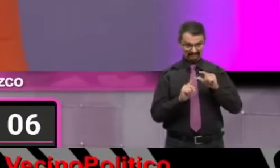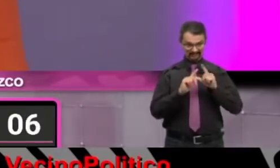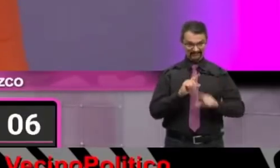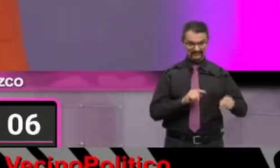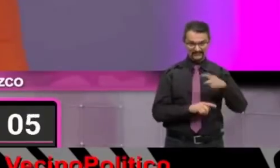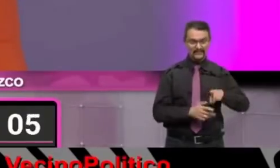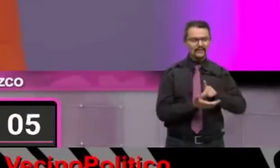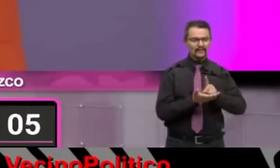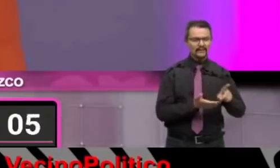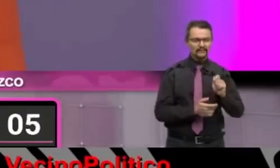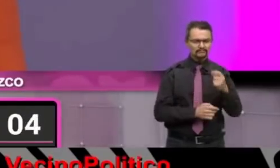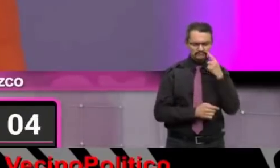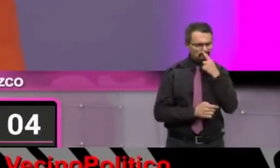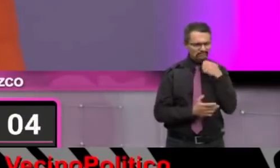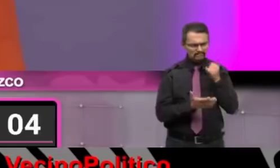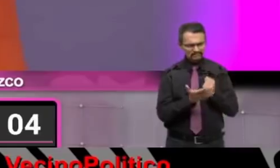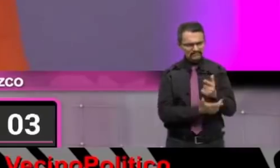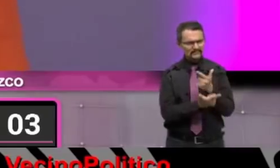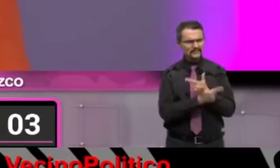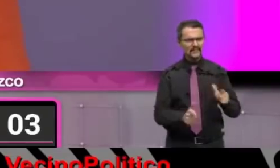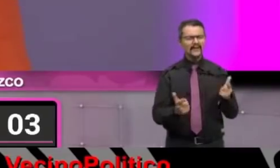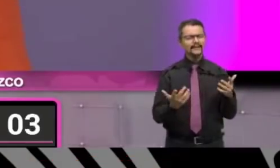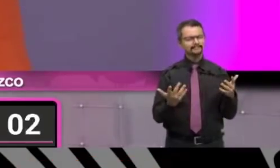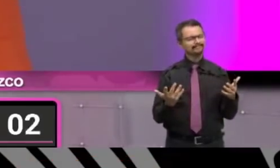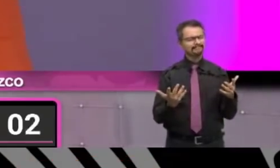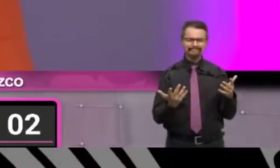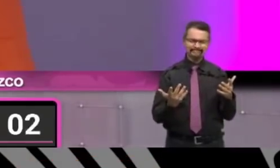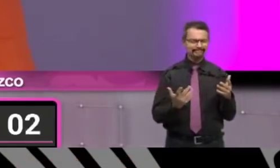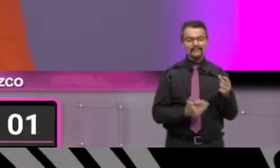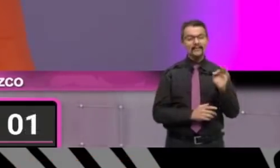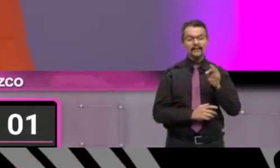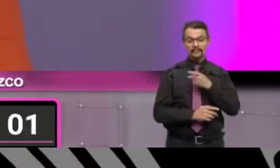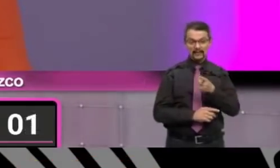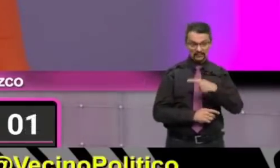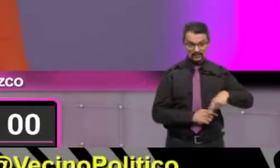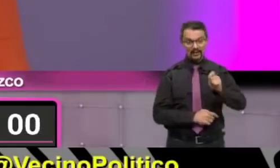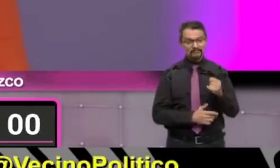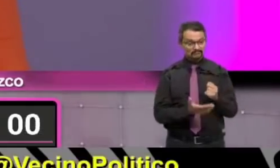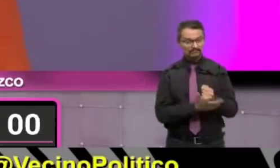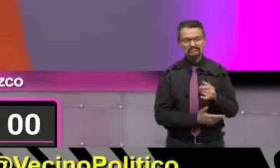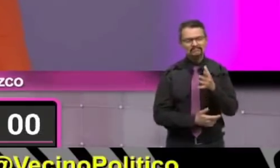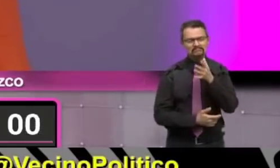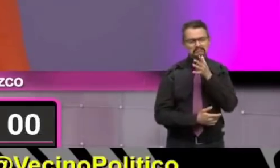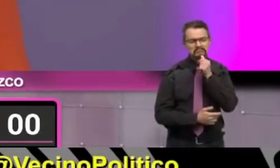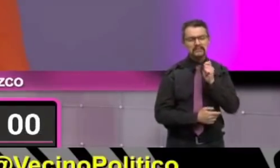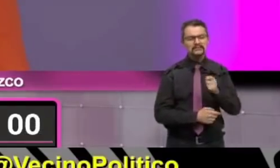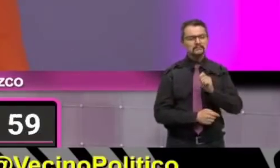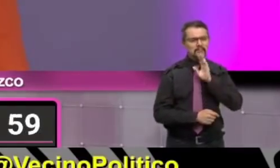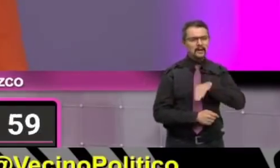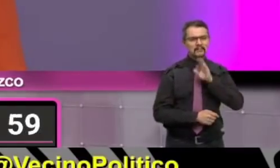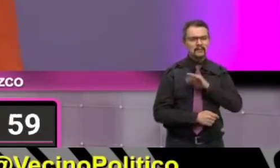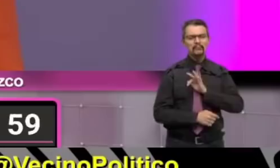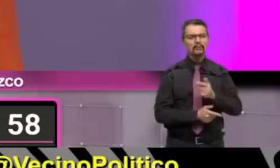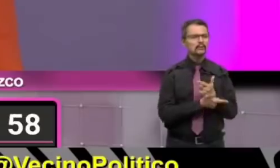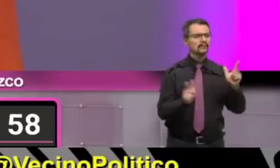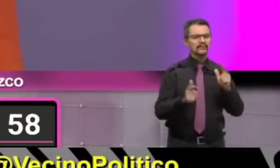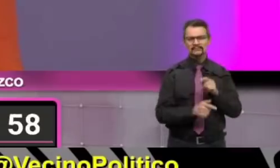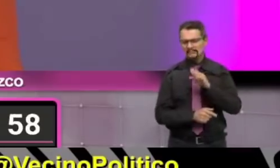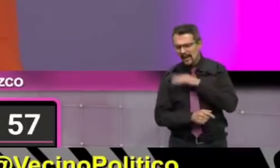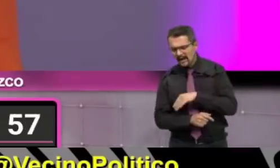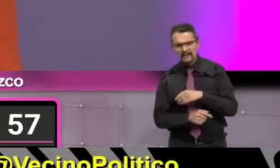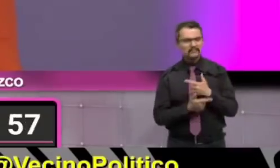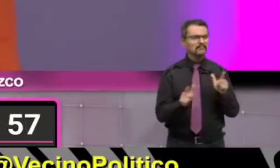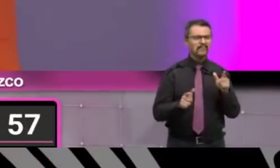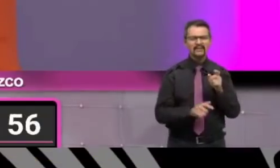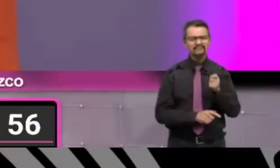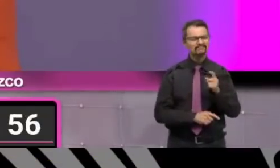pues la pobreza te quita libertad. Entonces, creo que muchos coincidimos en un inicio con atender la pobreza en este país, y creo que falta muchísimo por hacer. No esperábamos